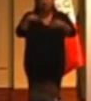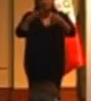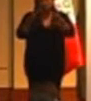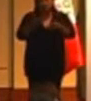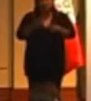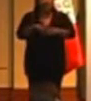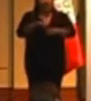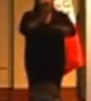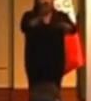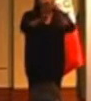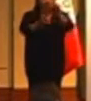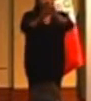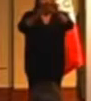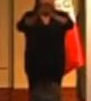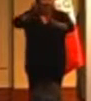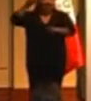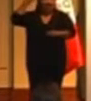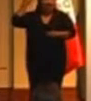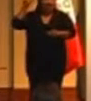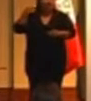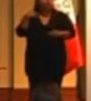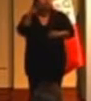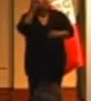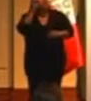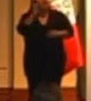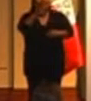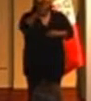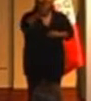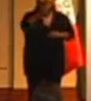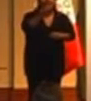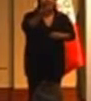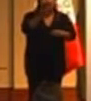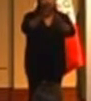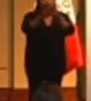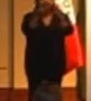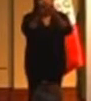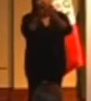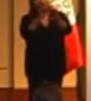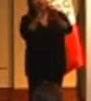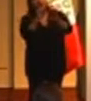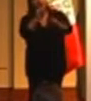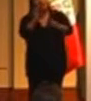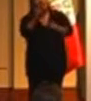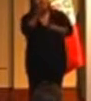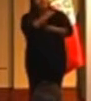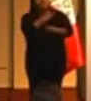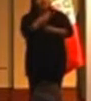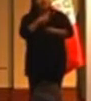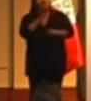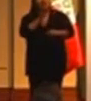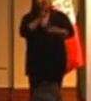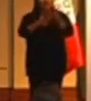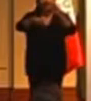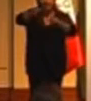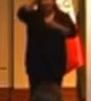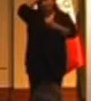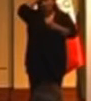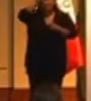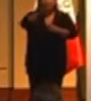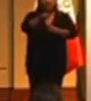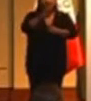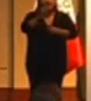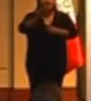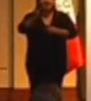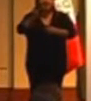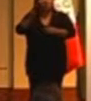unos días atrás escuchábamos en CADE al señor Premier que hablaba que el Perú para el 2021